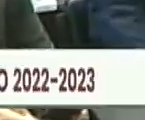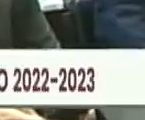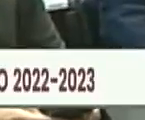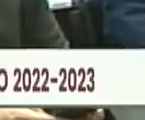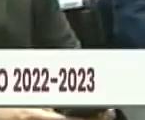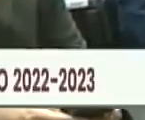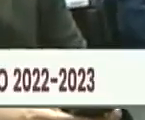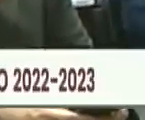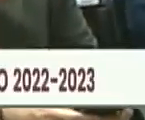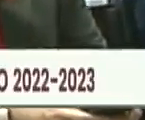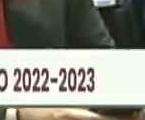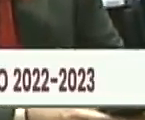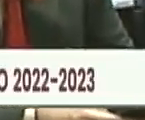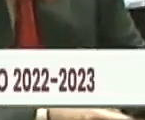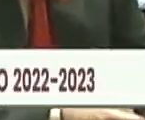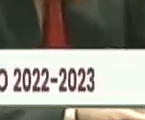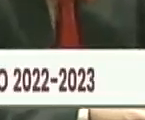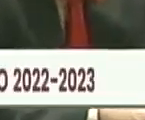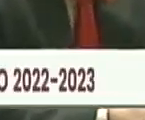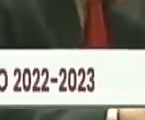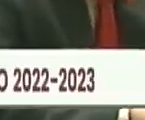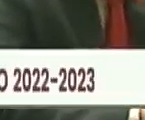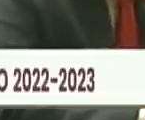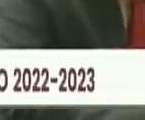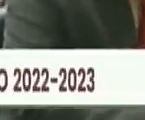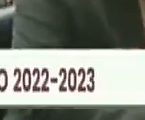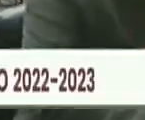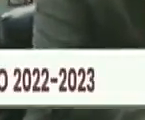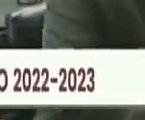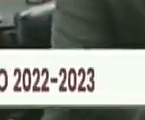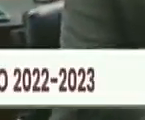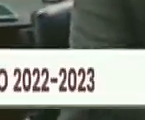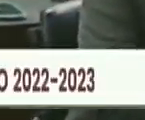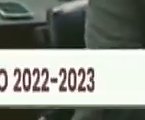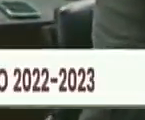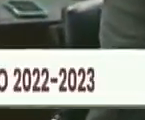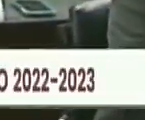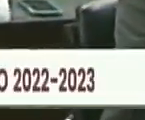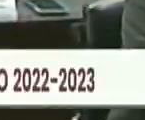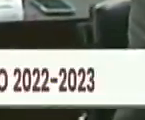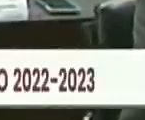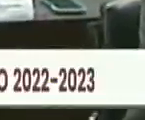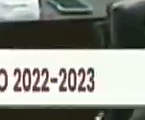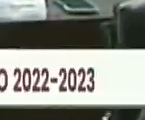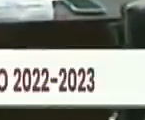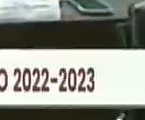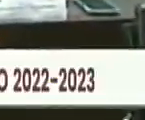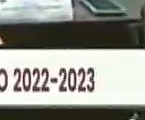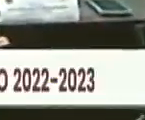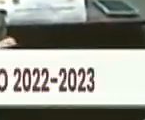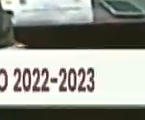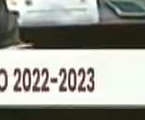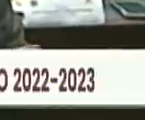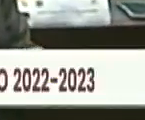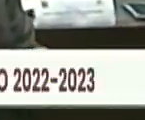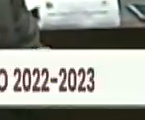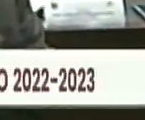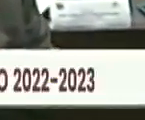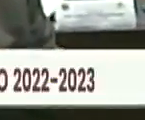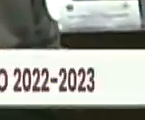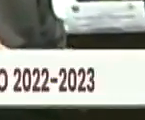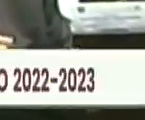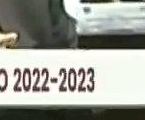hoy se han convocado, según lo establecen las leyes de la República, la Constitución de la República Bolivariana de Venezuela y